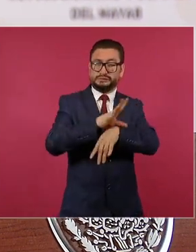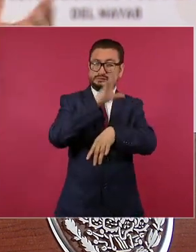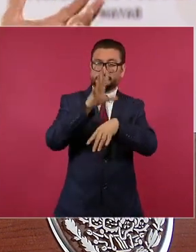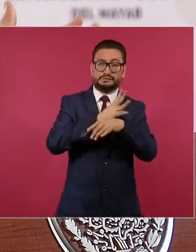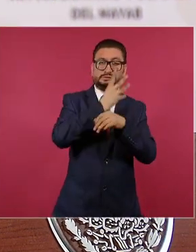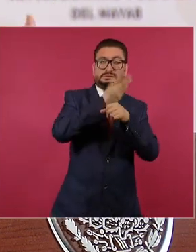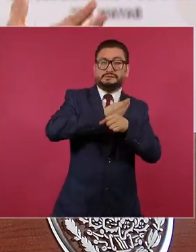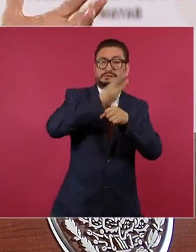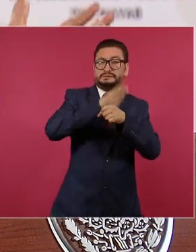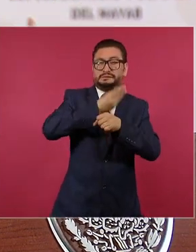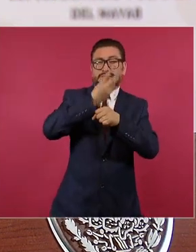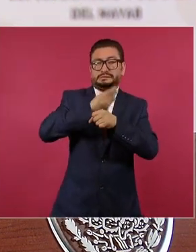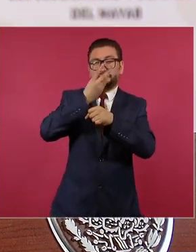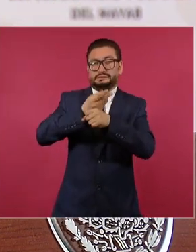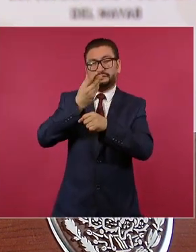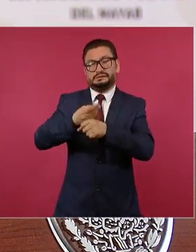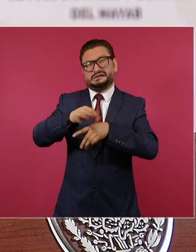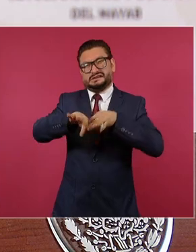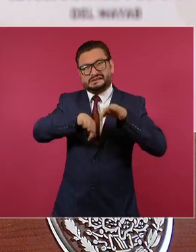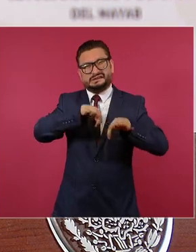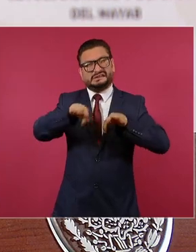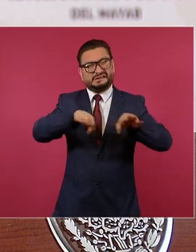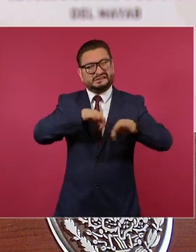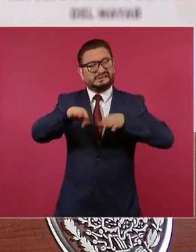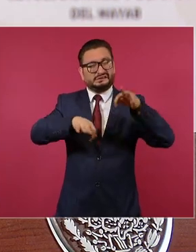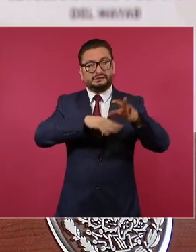todo el trabajo.